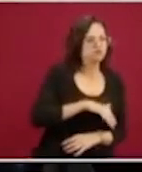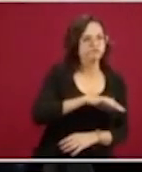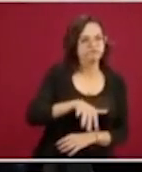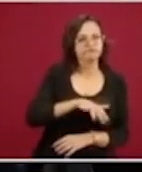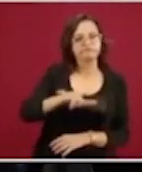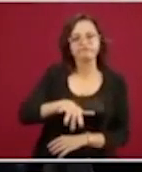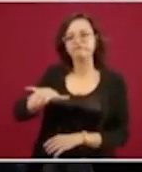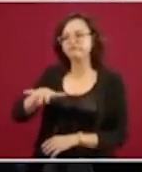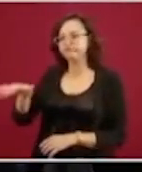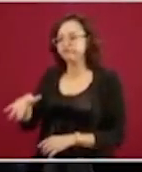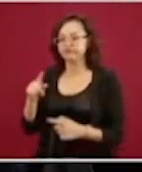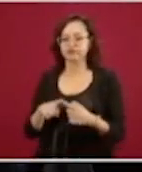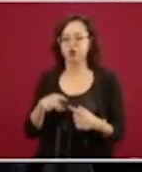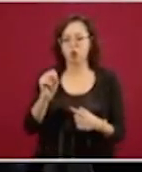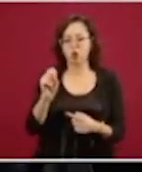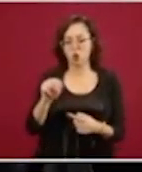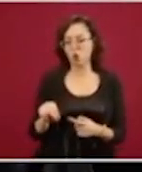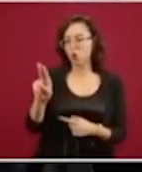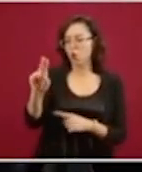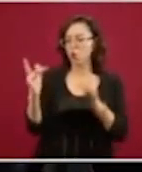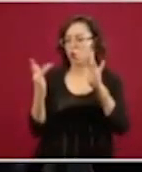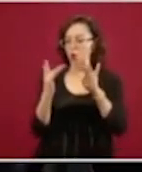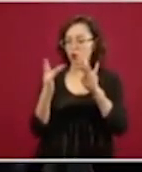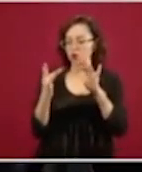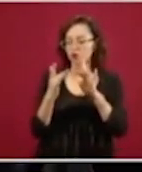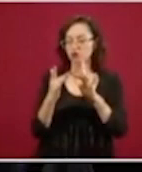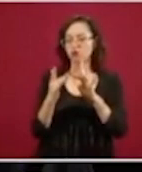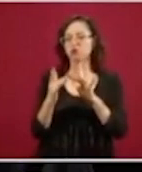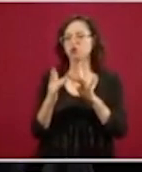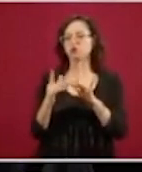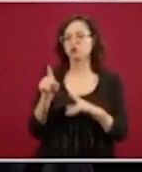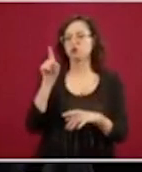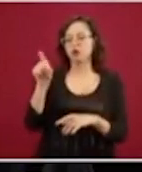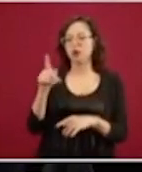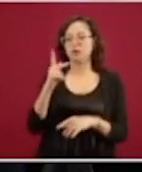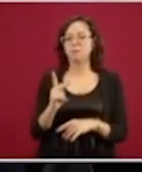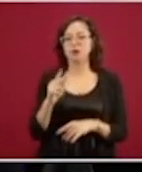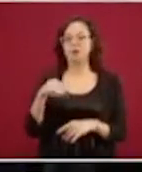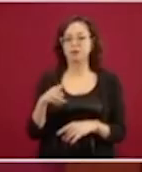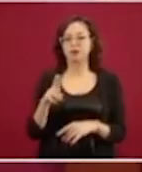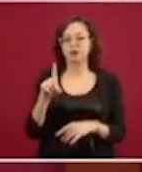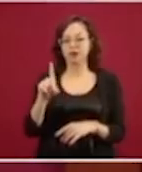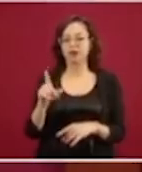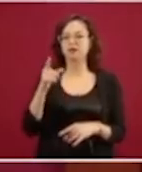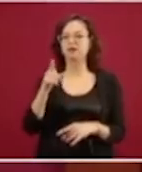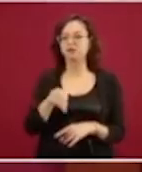Se está trabajando con las Naciones Unidas, la Organización de las Naciones Unidas a través del PNUD y la UNOPS.